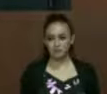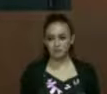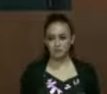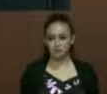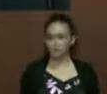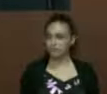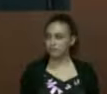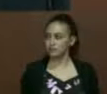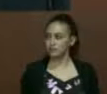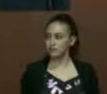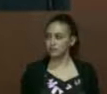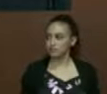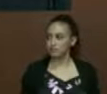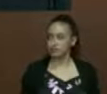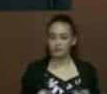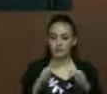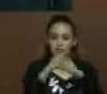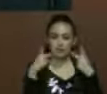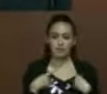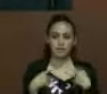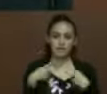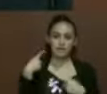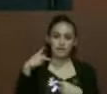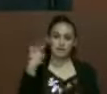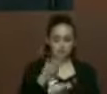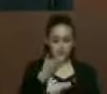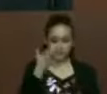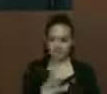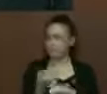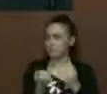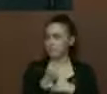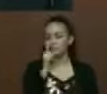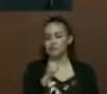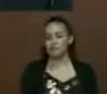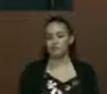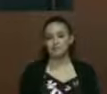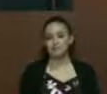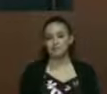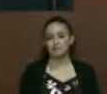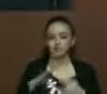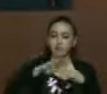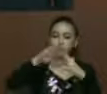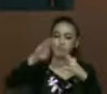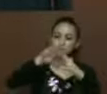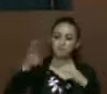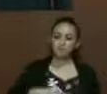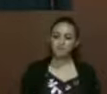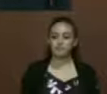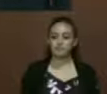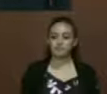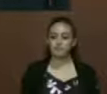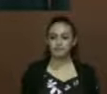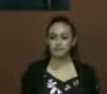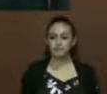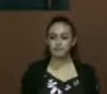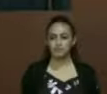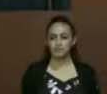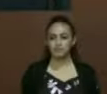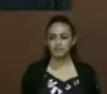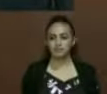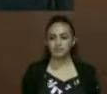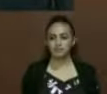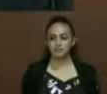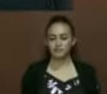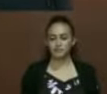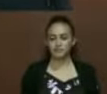También de la meseta hay mucha gente en Estados Unidos, hay muchos paisanos que migran. Y hay